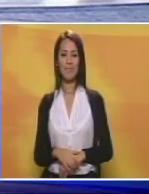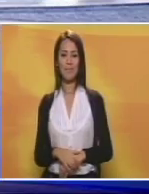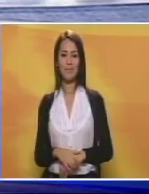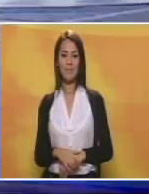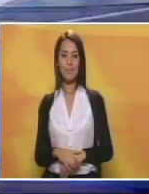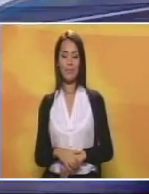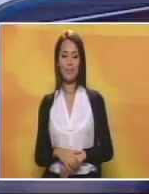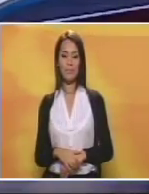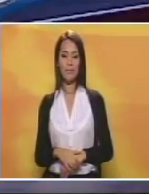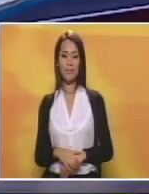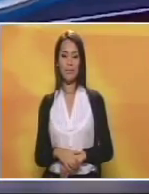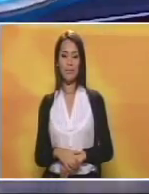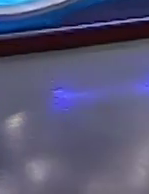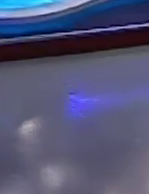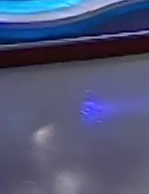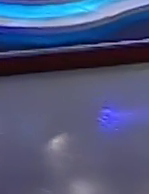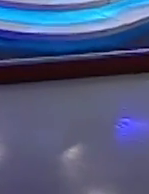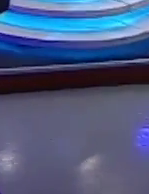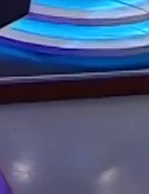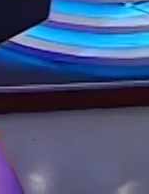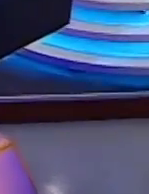allí.